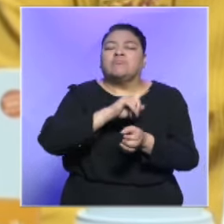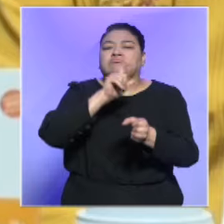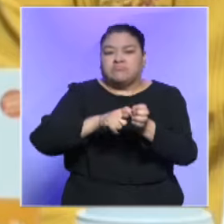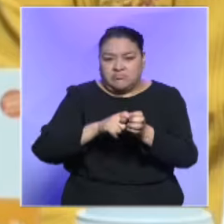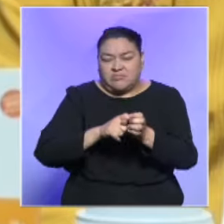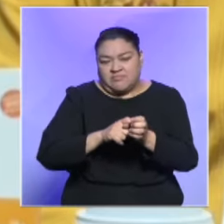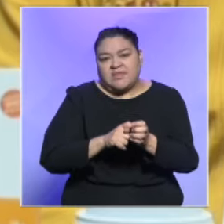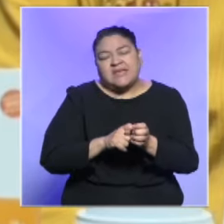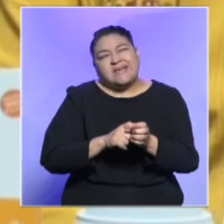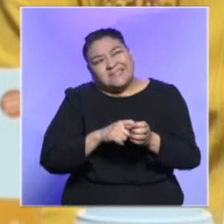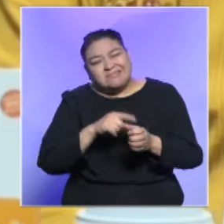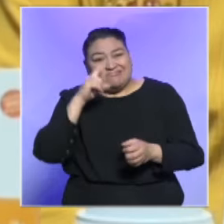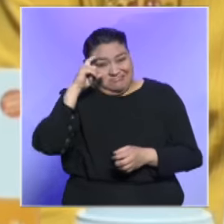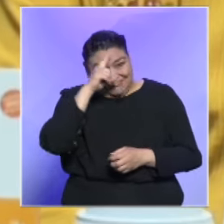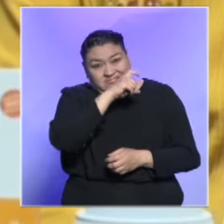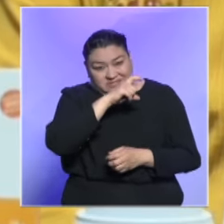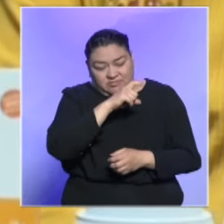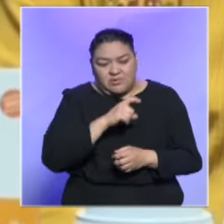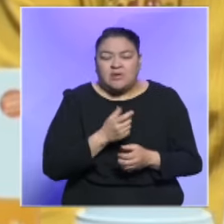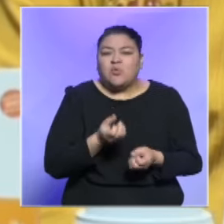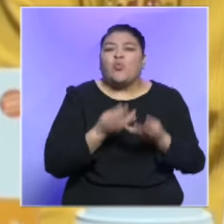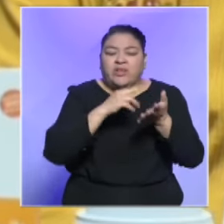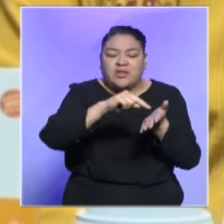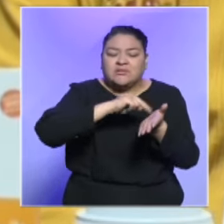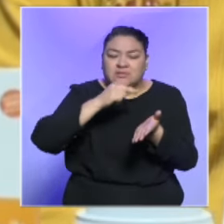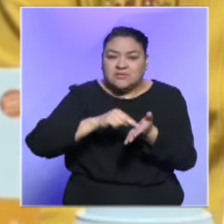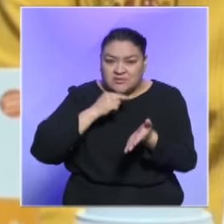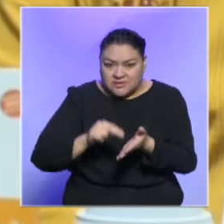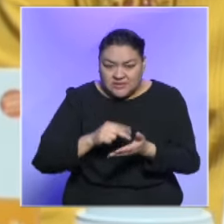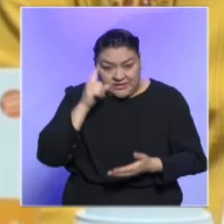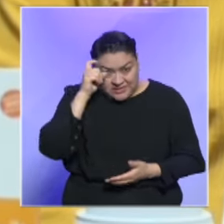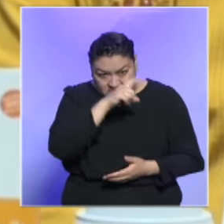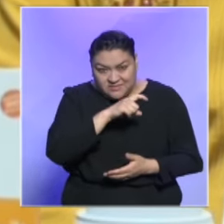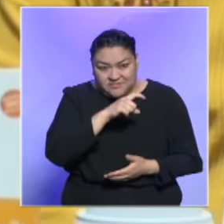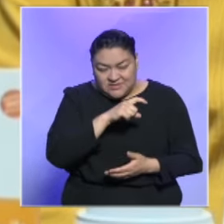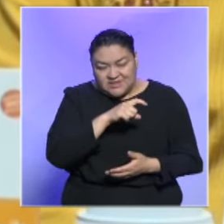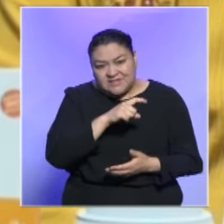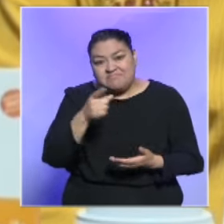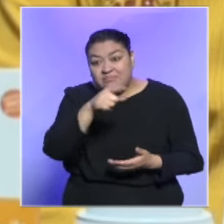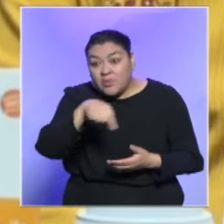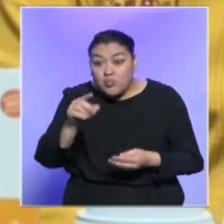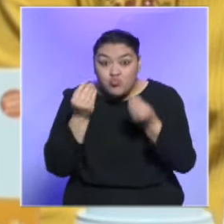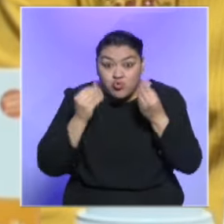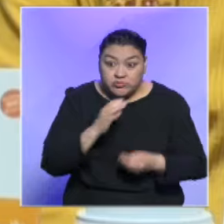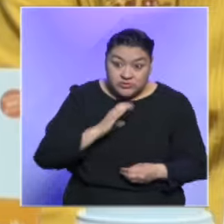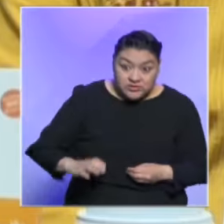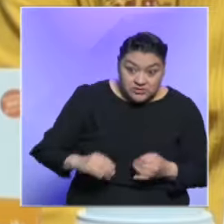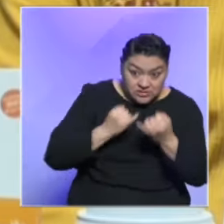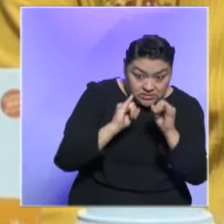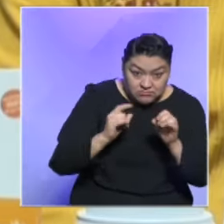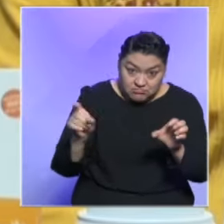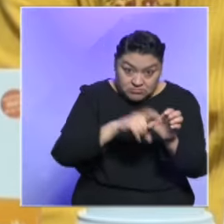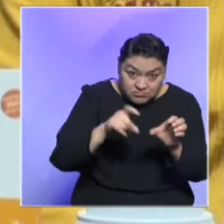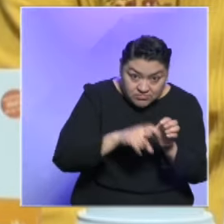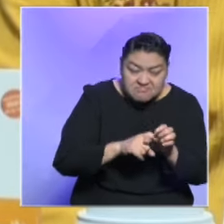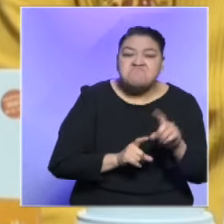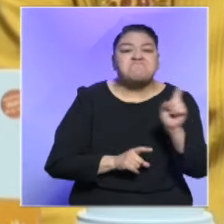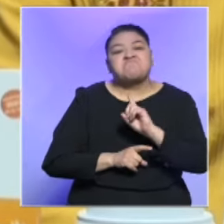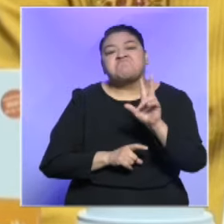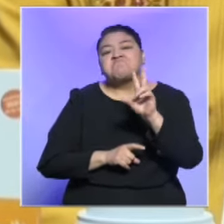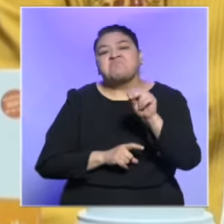más complicado, el umbral del éxito ha sido muy bajo. Definitivamente creo que el